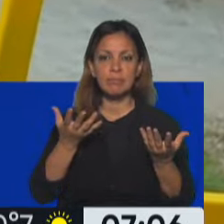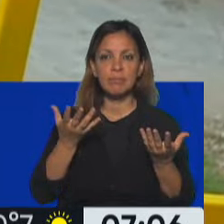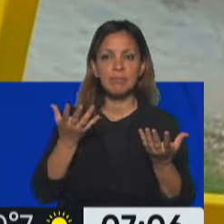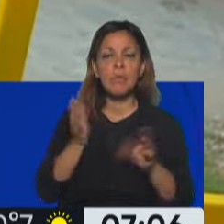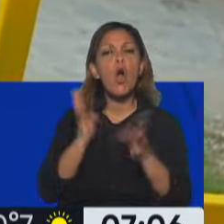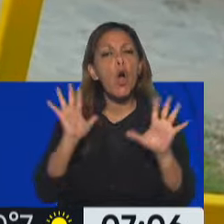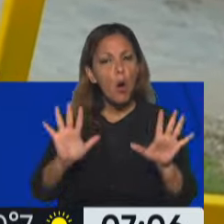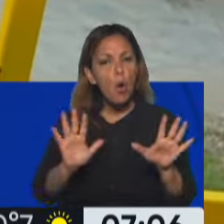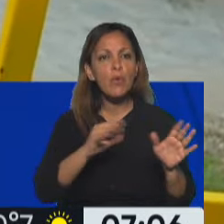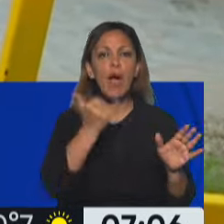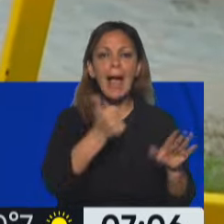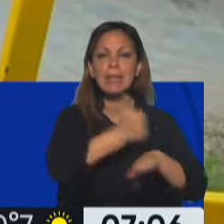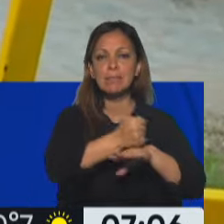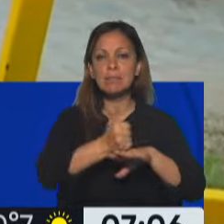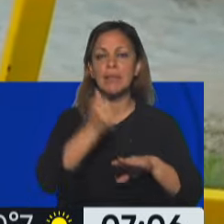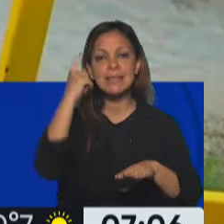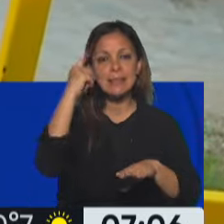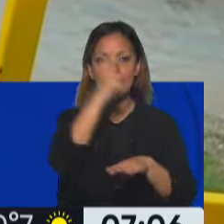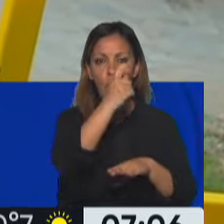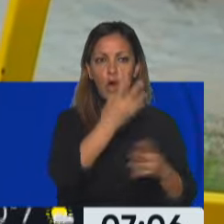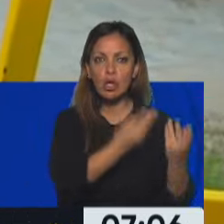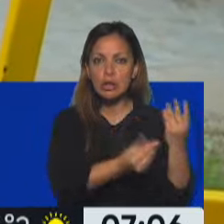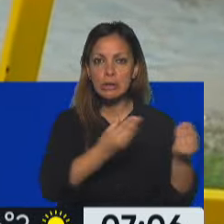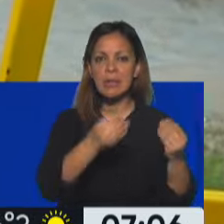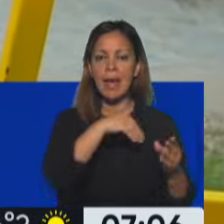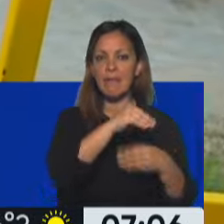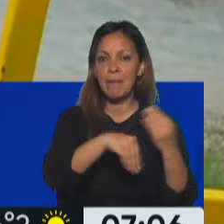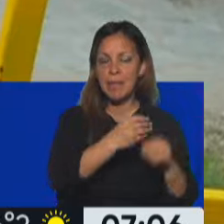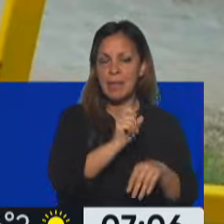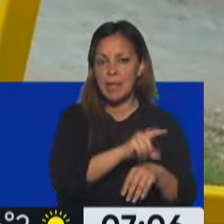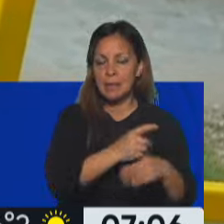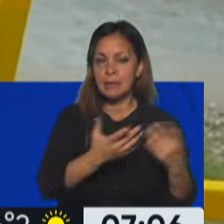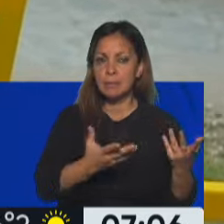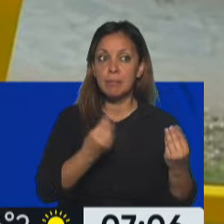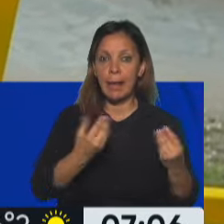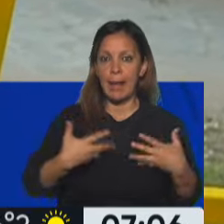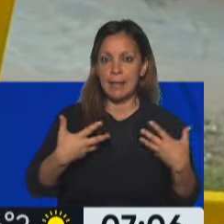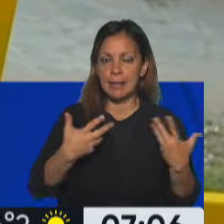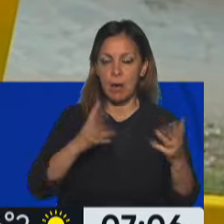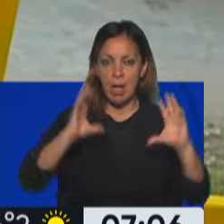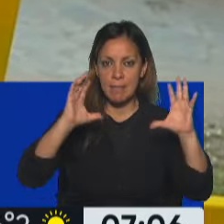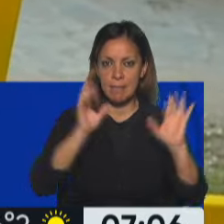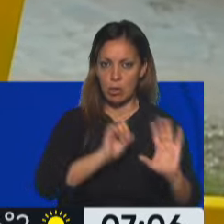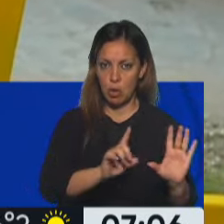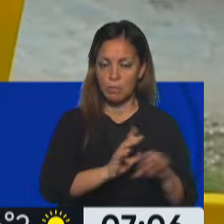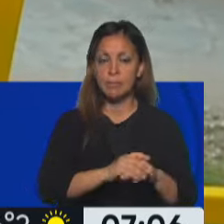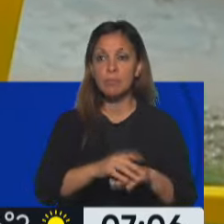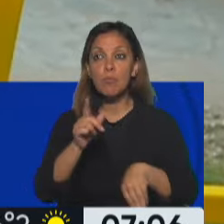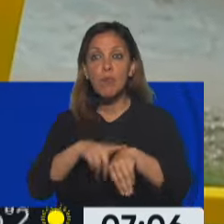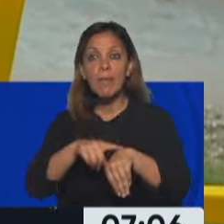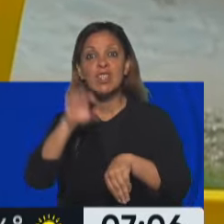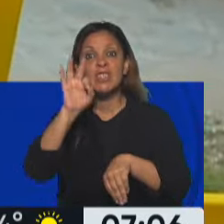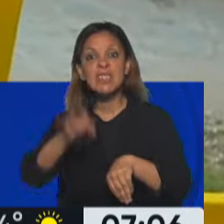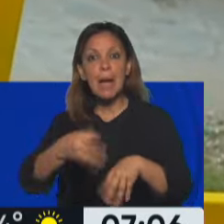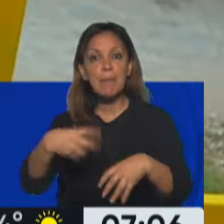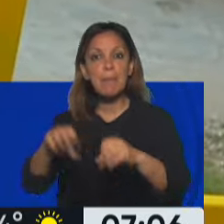contenida por los psicólogos, están trabajando para que su estado anímico no se altere. Cuando se da a conocer esa noticia, por